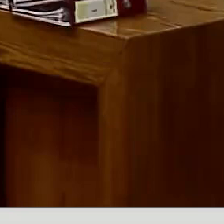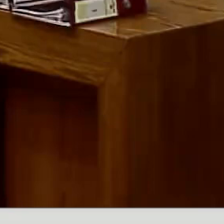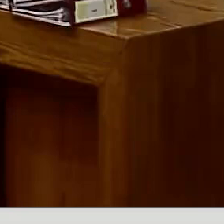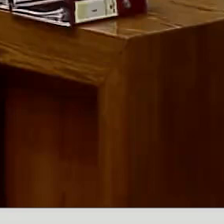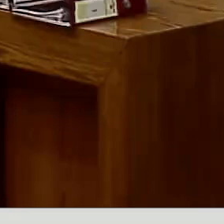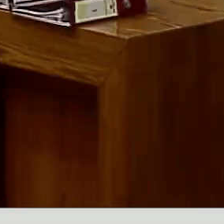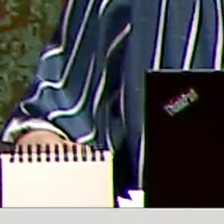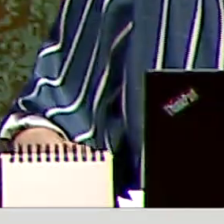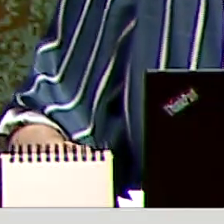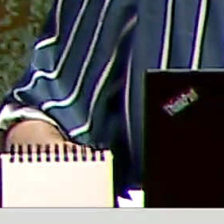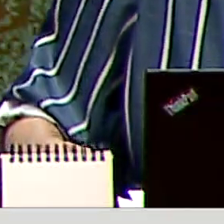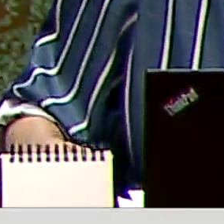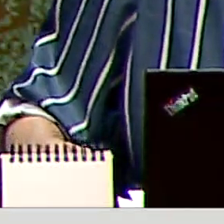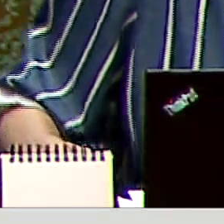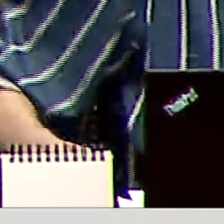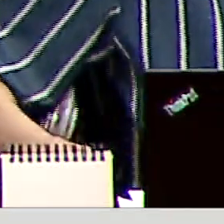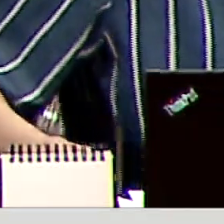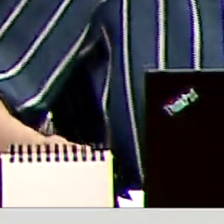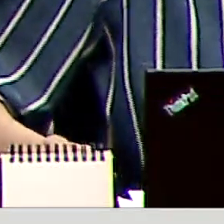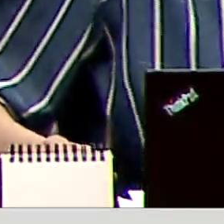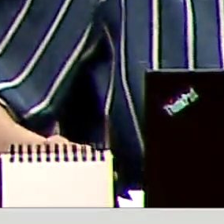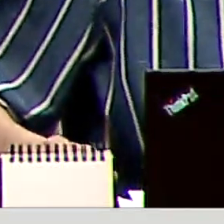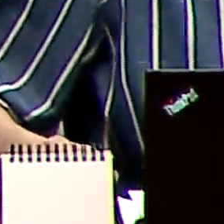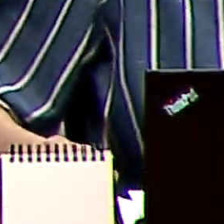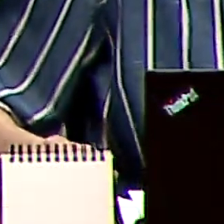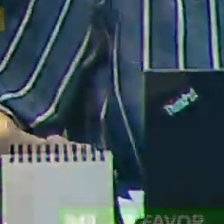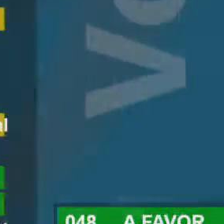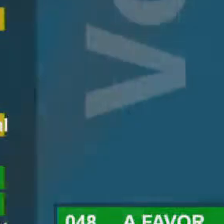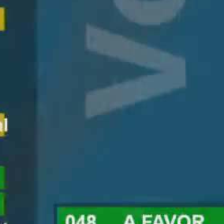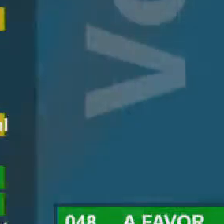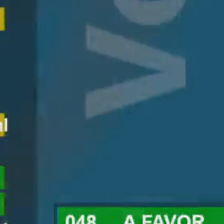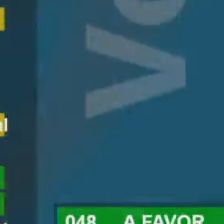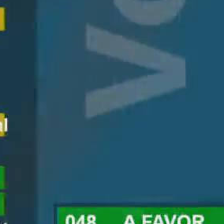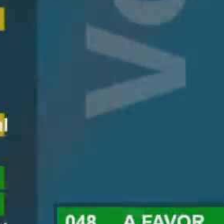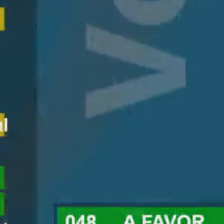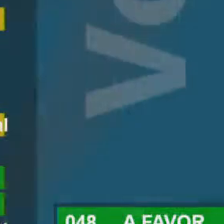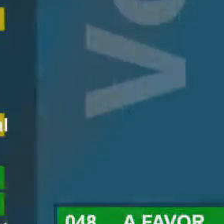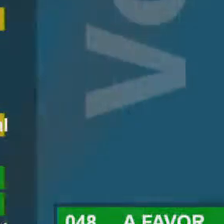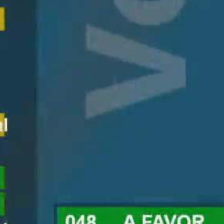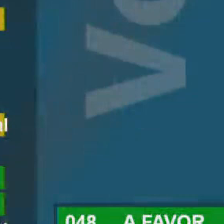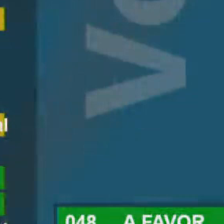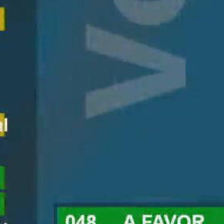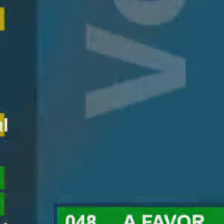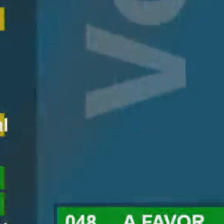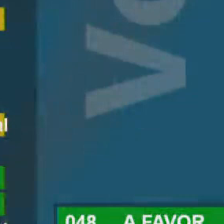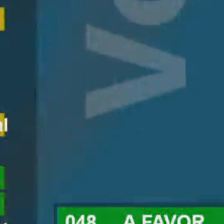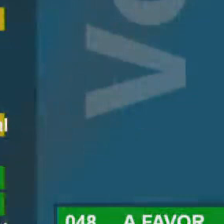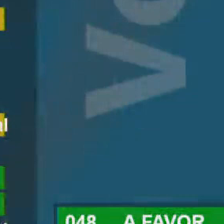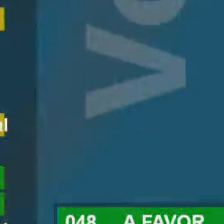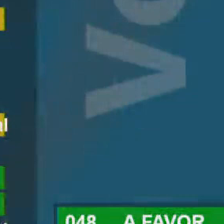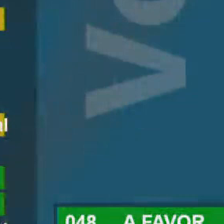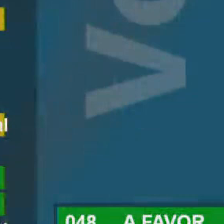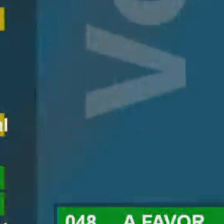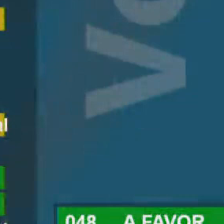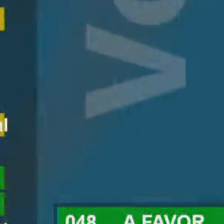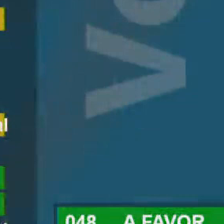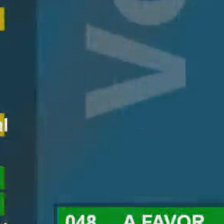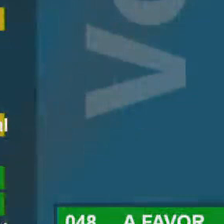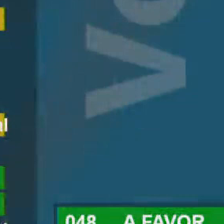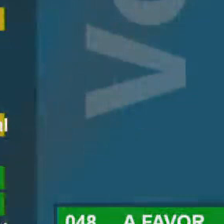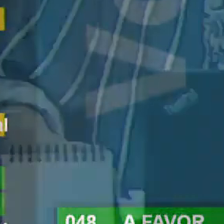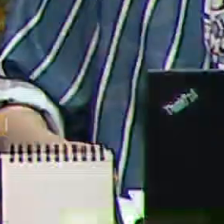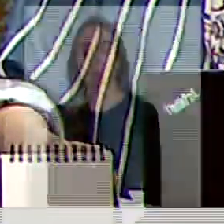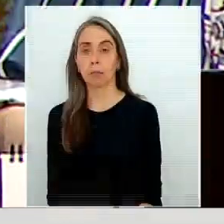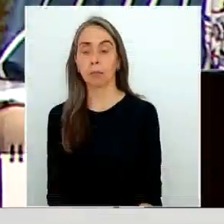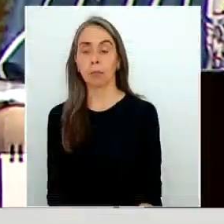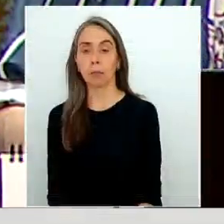diputados resultado de la votación por la afirmativa 48 votos en contra 28 abstenciones no alcanzó